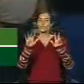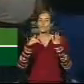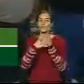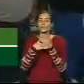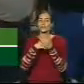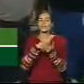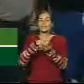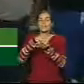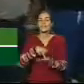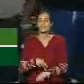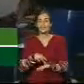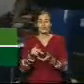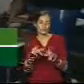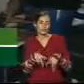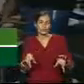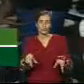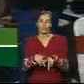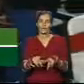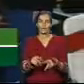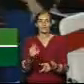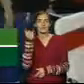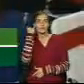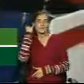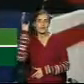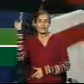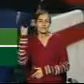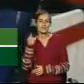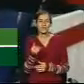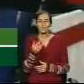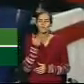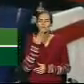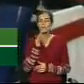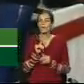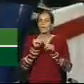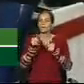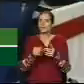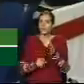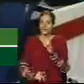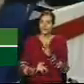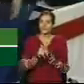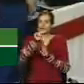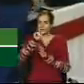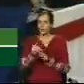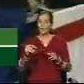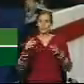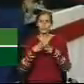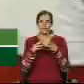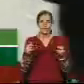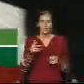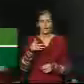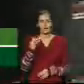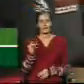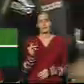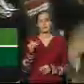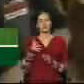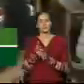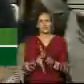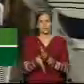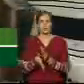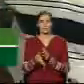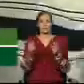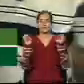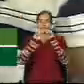8.000 kilos por hectárea. Imagínese cuando empecemos a desarrollar todo lo que tiene que ver con